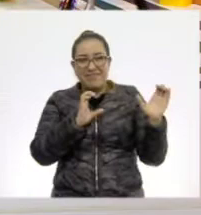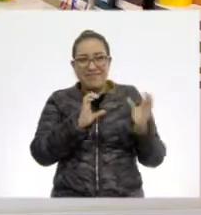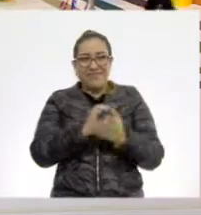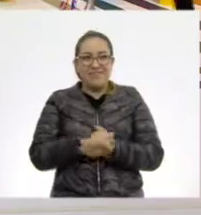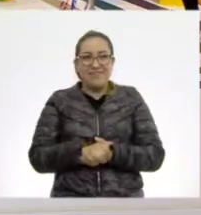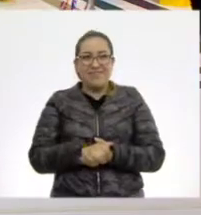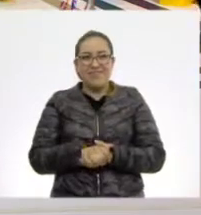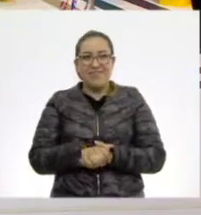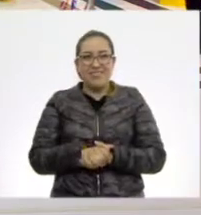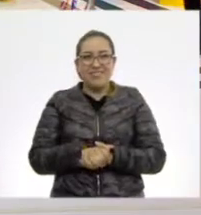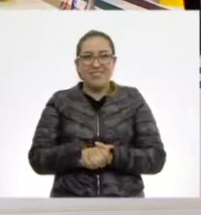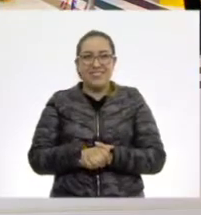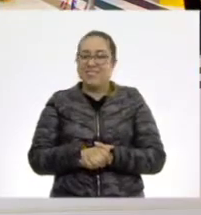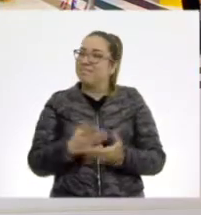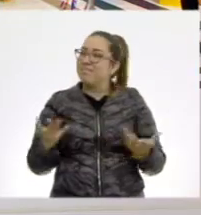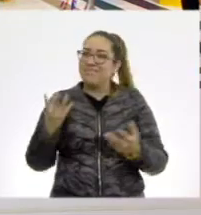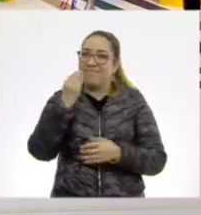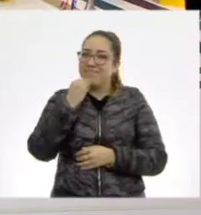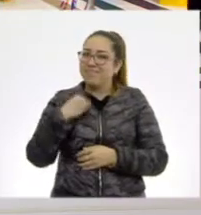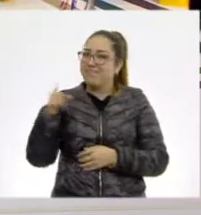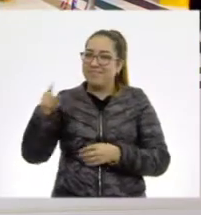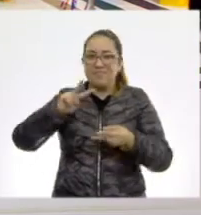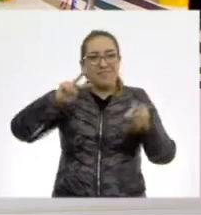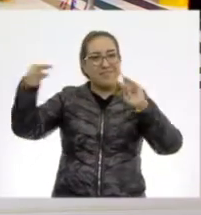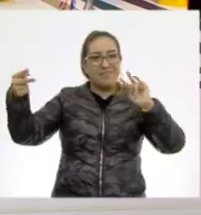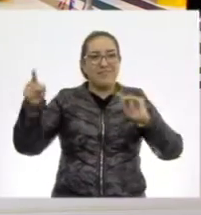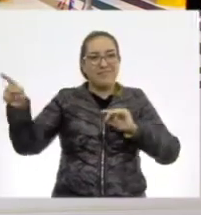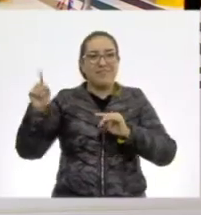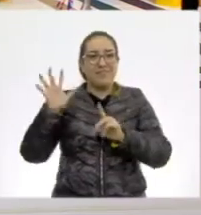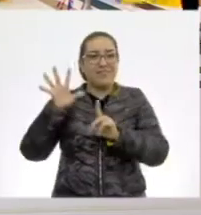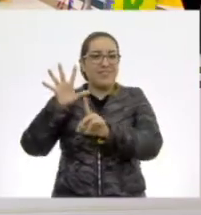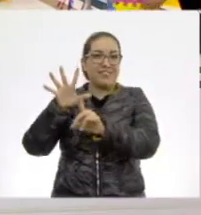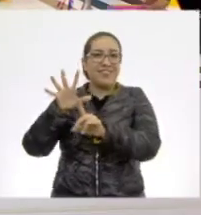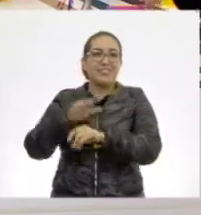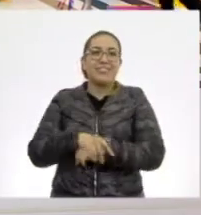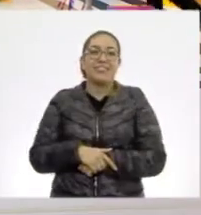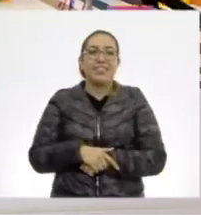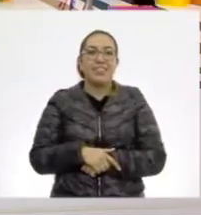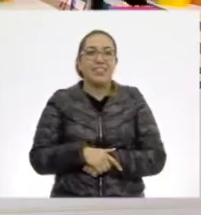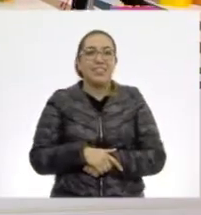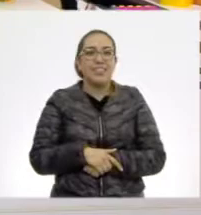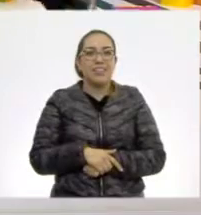Congelado. No, objeto. Te toca las traes. Ah. Sí, porque fue por la espalda. Te toca.